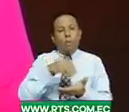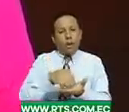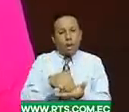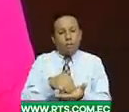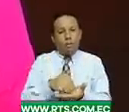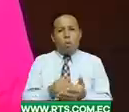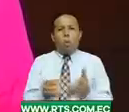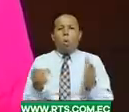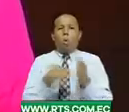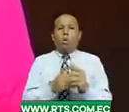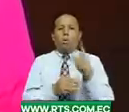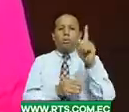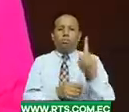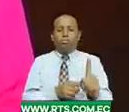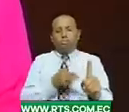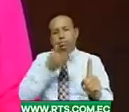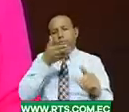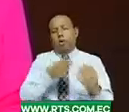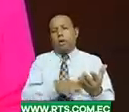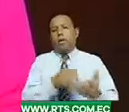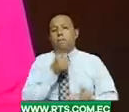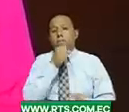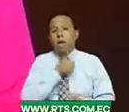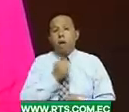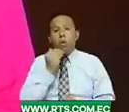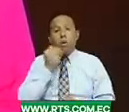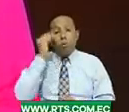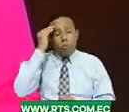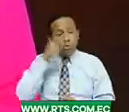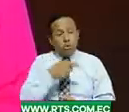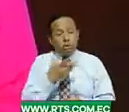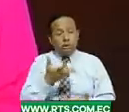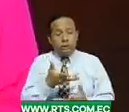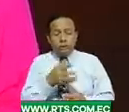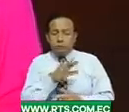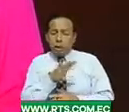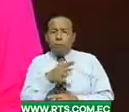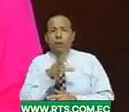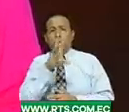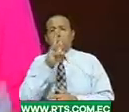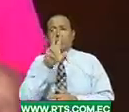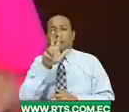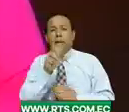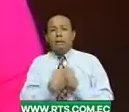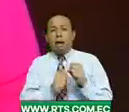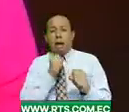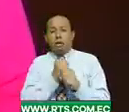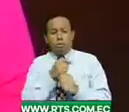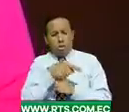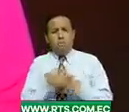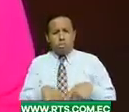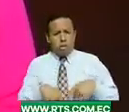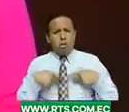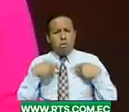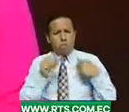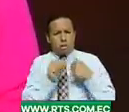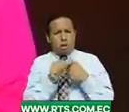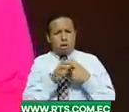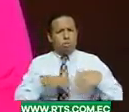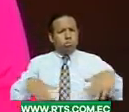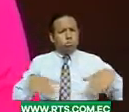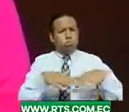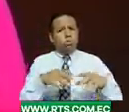63 años de edad, morador de este sector, fue asesinado. Podemos observar la escena del crimen al momento.